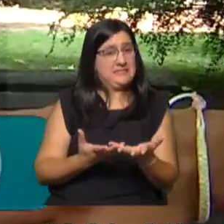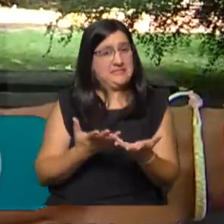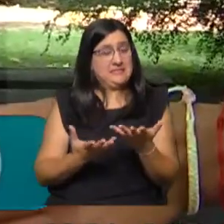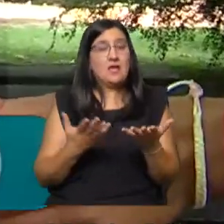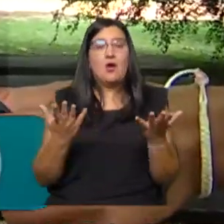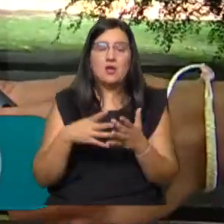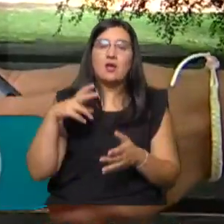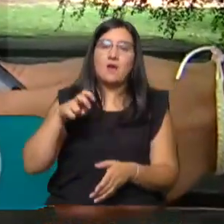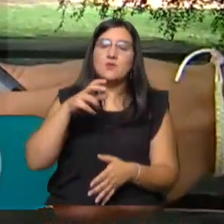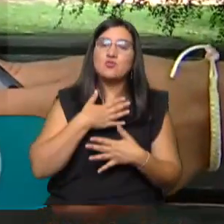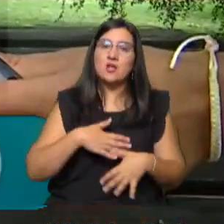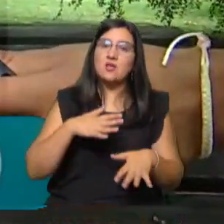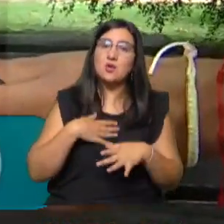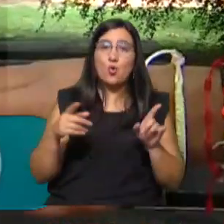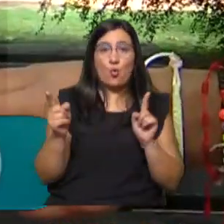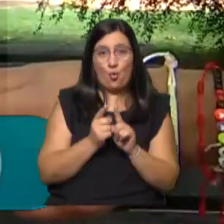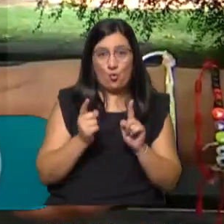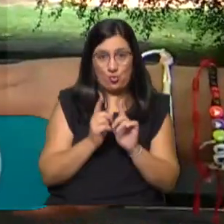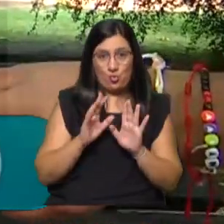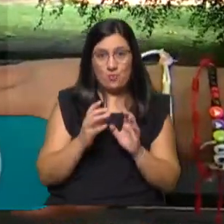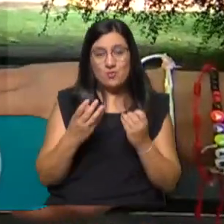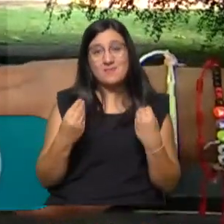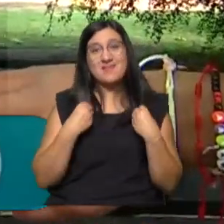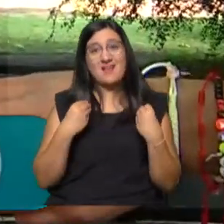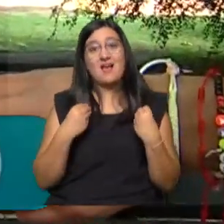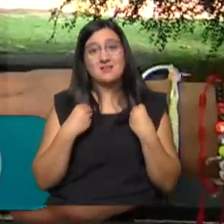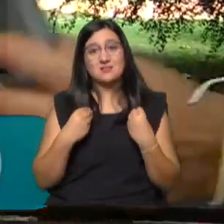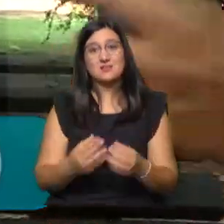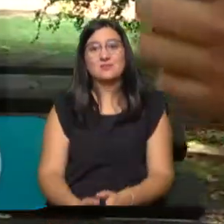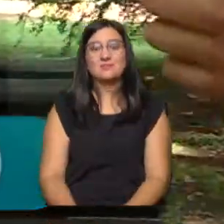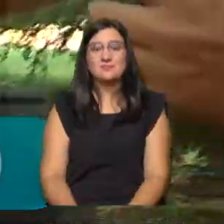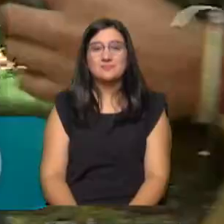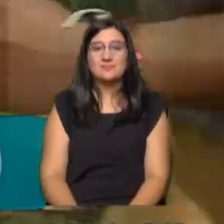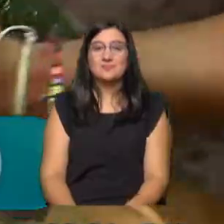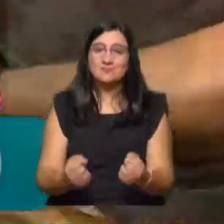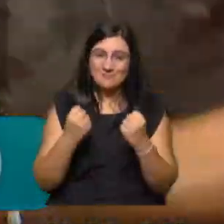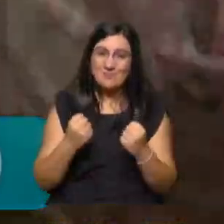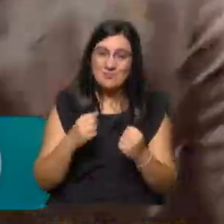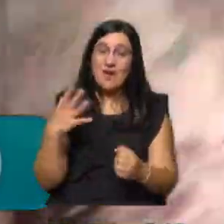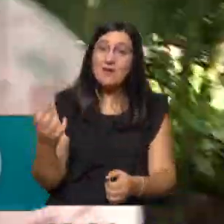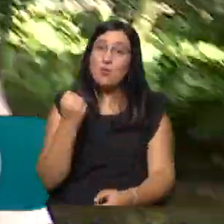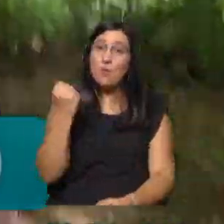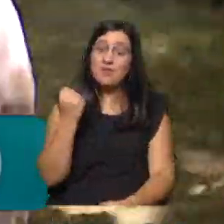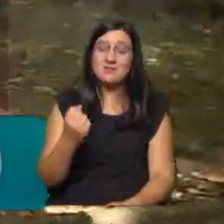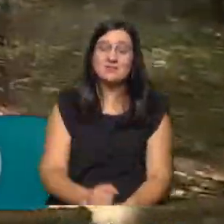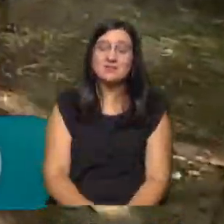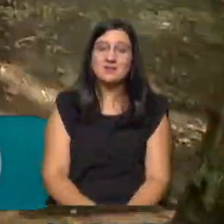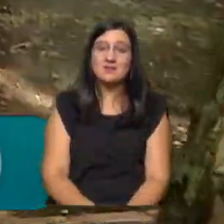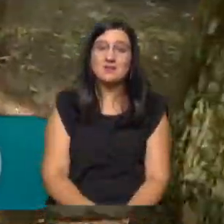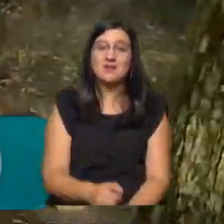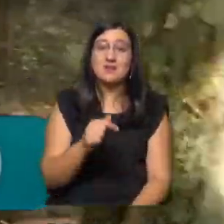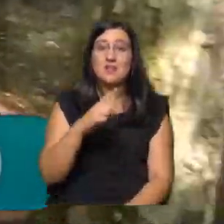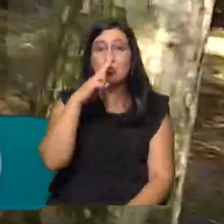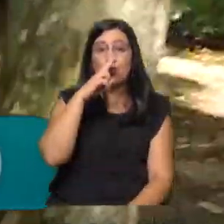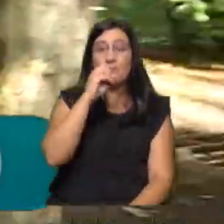hacer caminatas y cortas porque me canso un poco. Bueno, vamos arriba, a recuperar ese tendón, vamos arriba en este